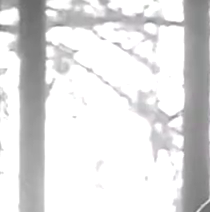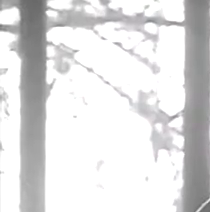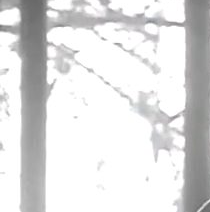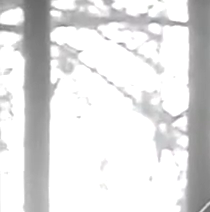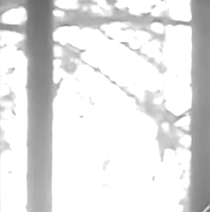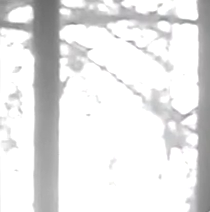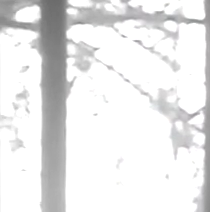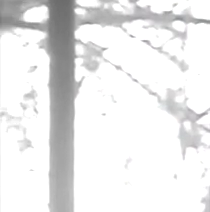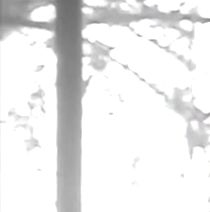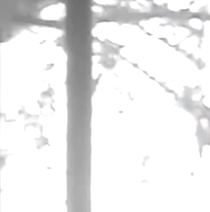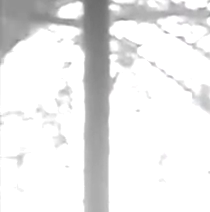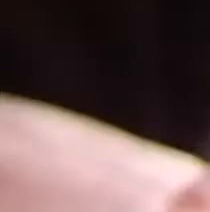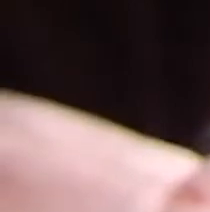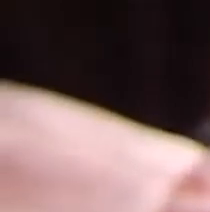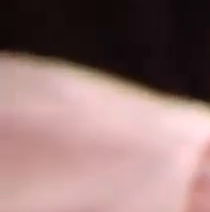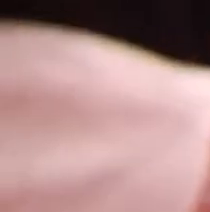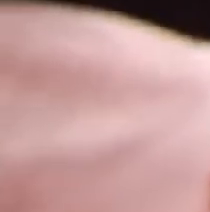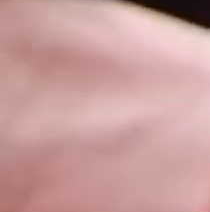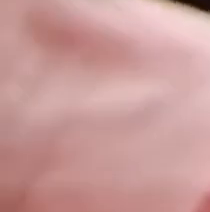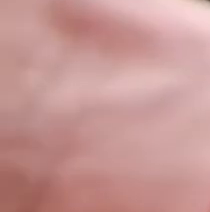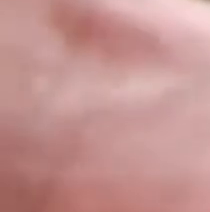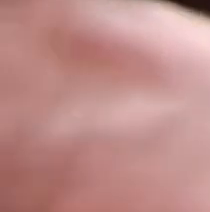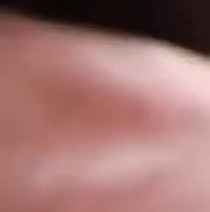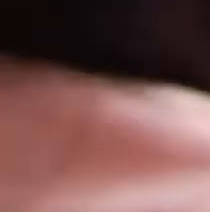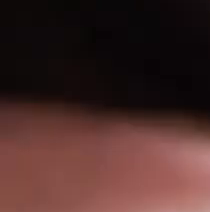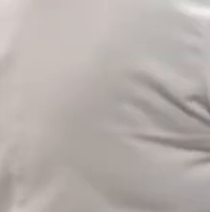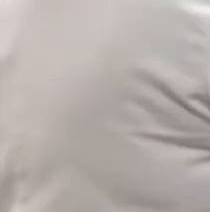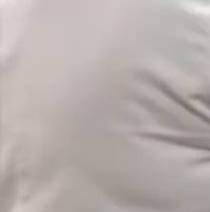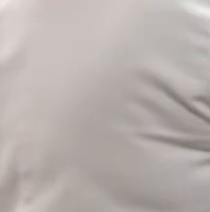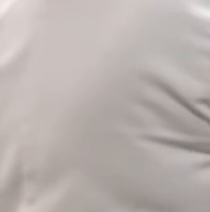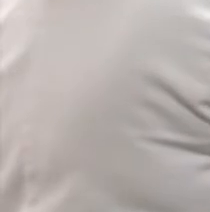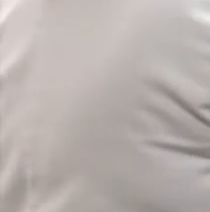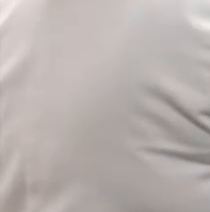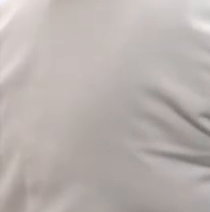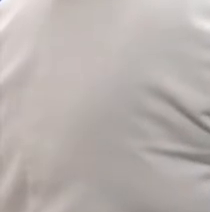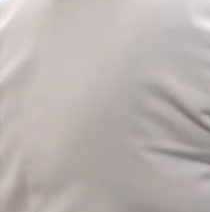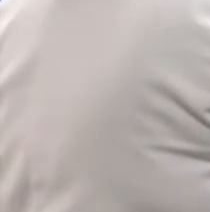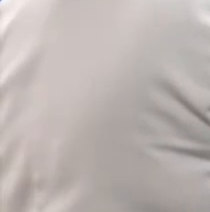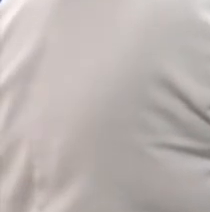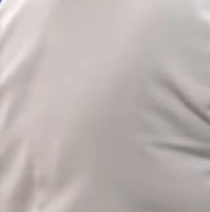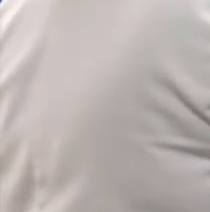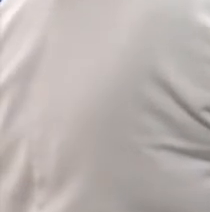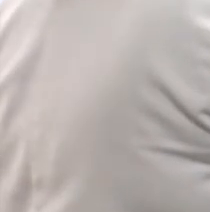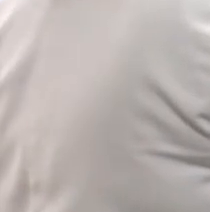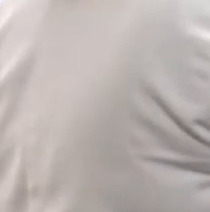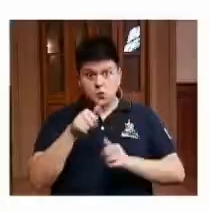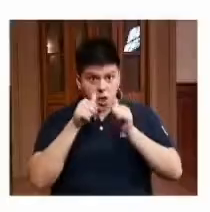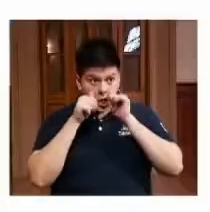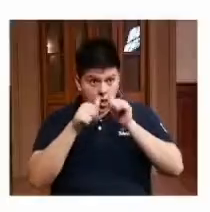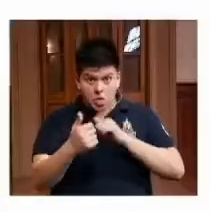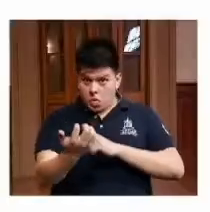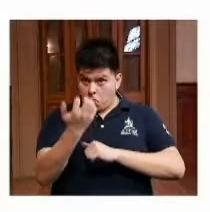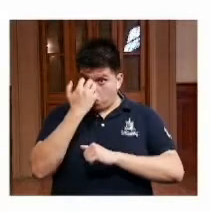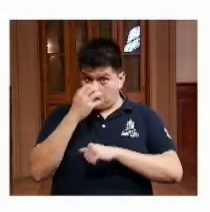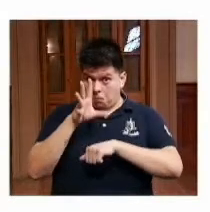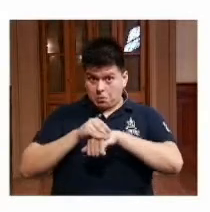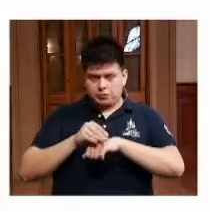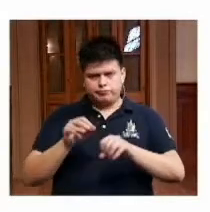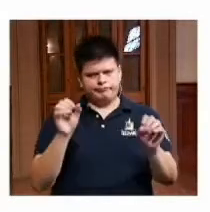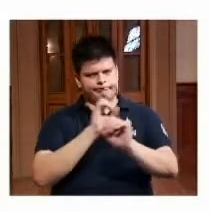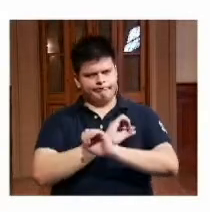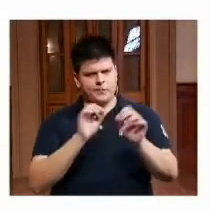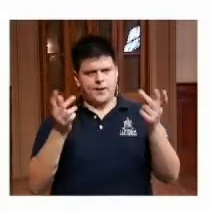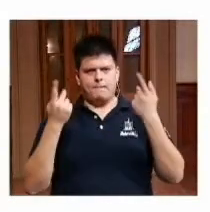están realizando extorsiones vía telefónica principalmente a consultorios médicos y dentales es gente